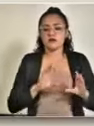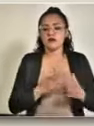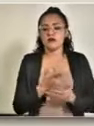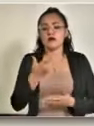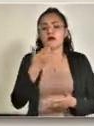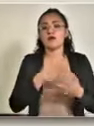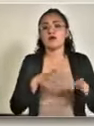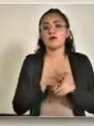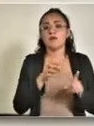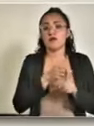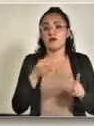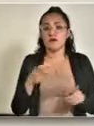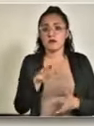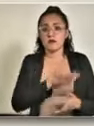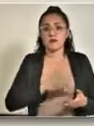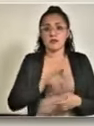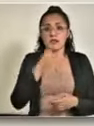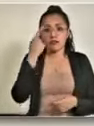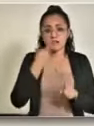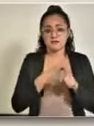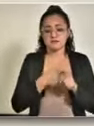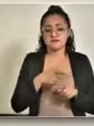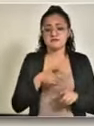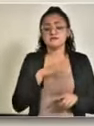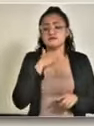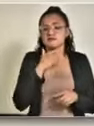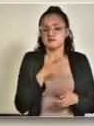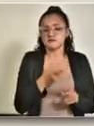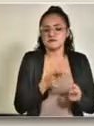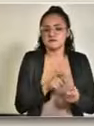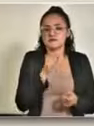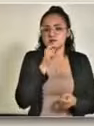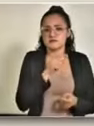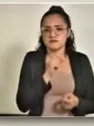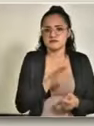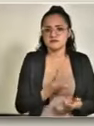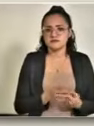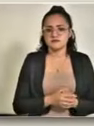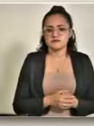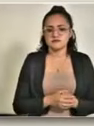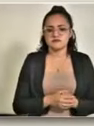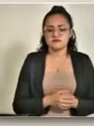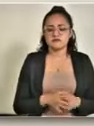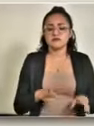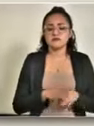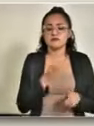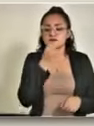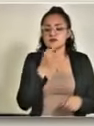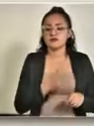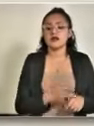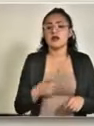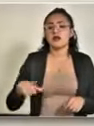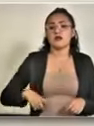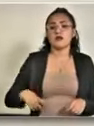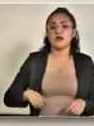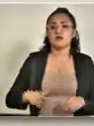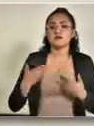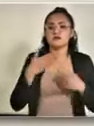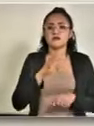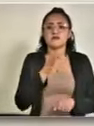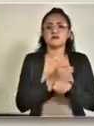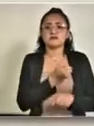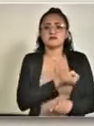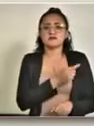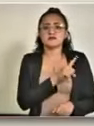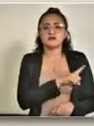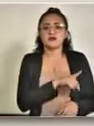célula del crimen organizado la que esté detrás de este incidente, y también preguntarle al secretario de Gobernación con respecto a la